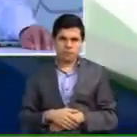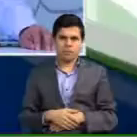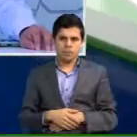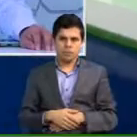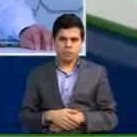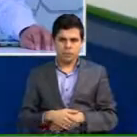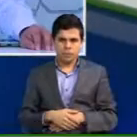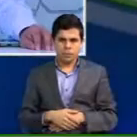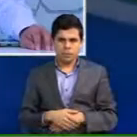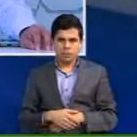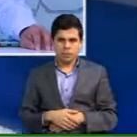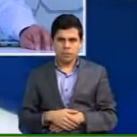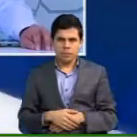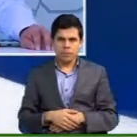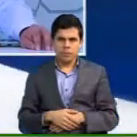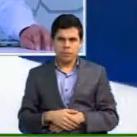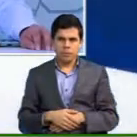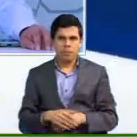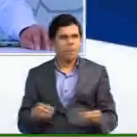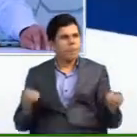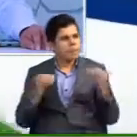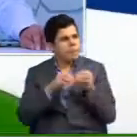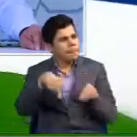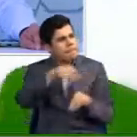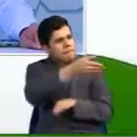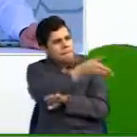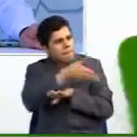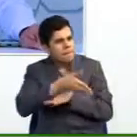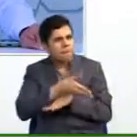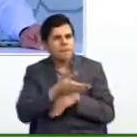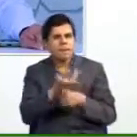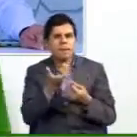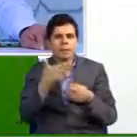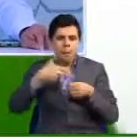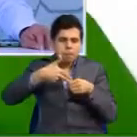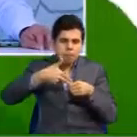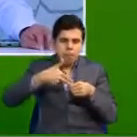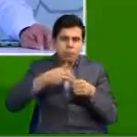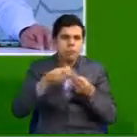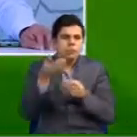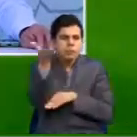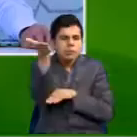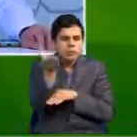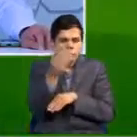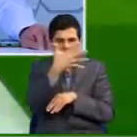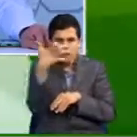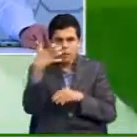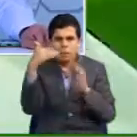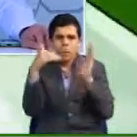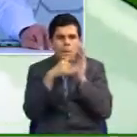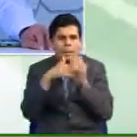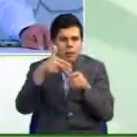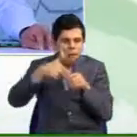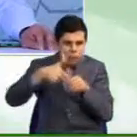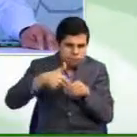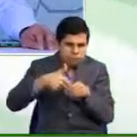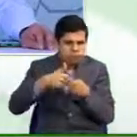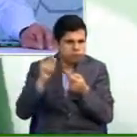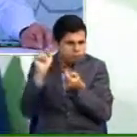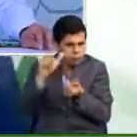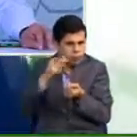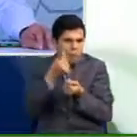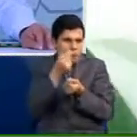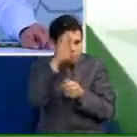otra de las peticiones que ustedes les hacen es con respecto a la gasolina y piden 500 mil galones subsidiados o decir a precio